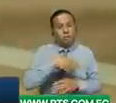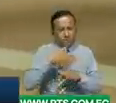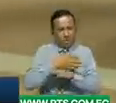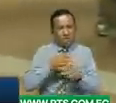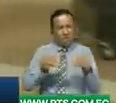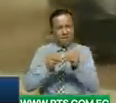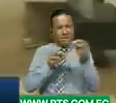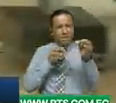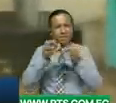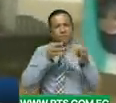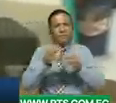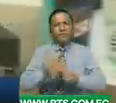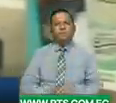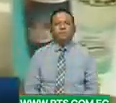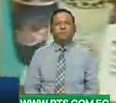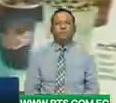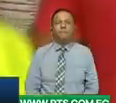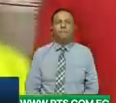con nosotros.